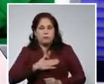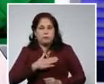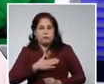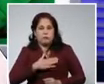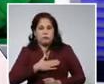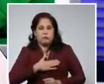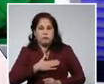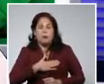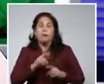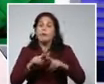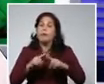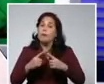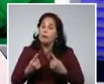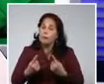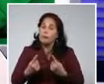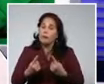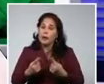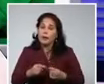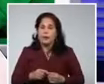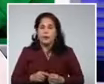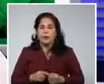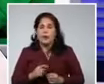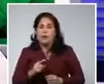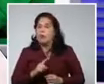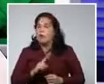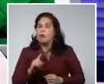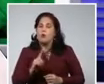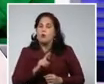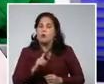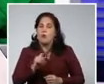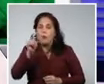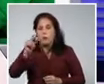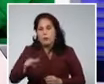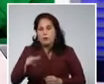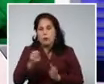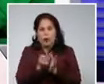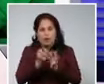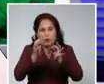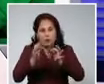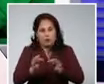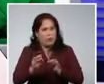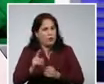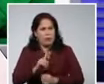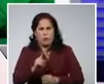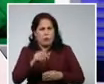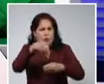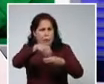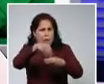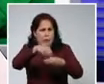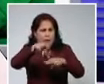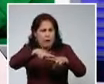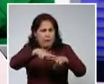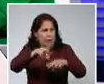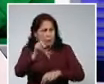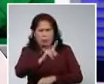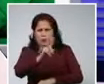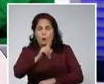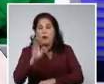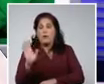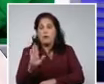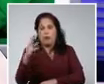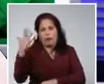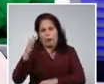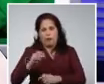pero realmente no son casos autóctonos, no inciden en la tasa de incidencia de